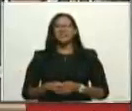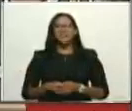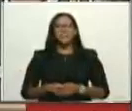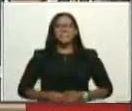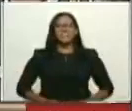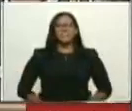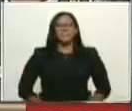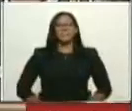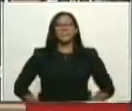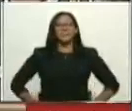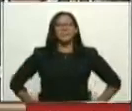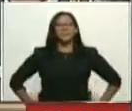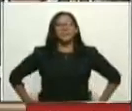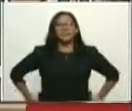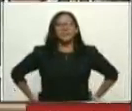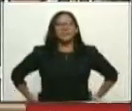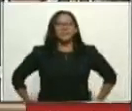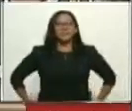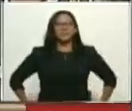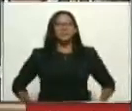No, y también